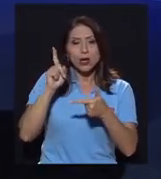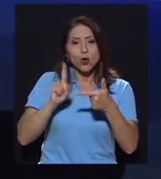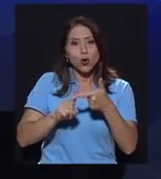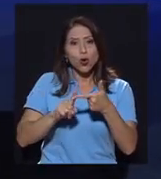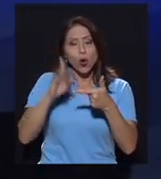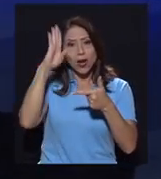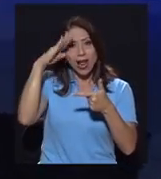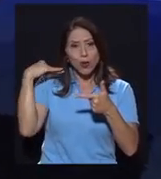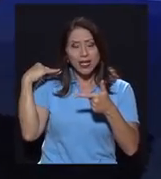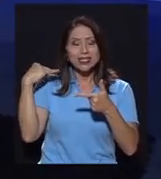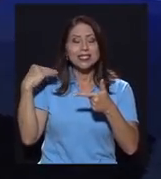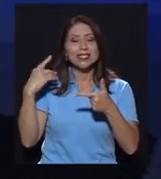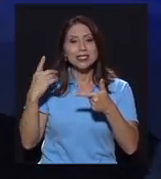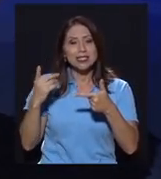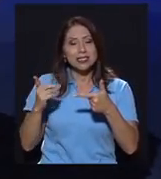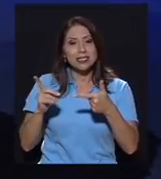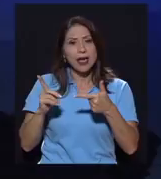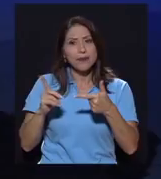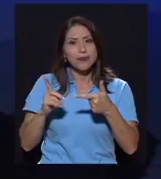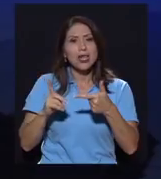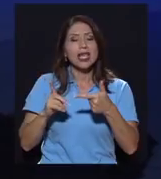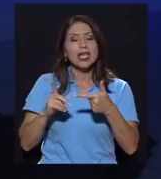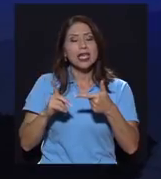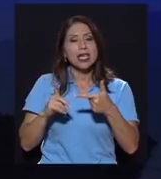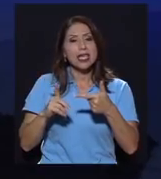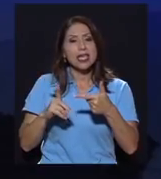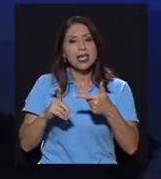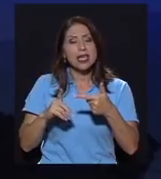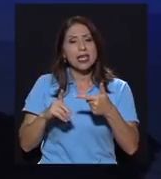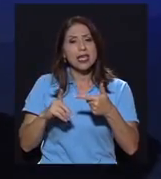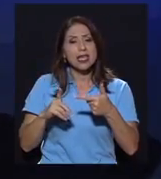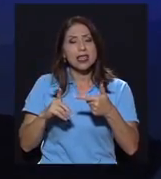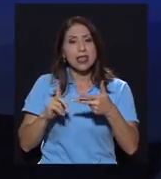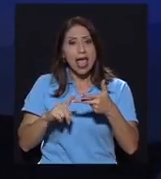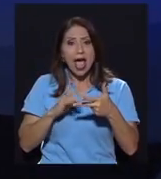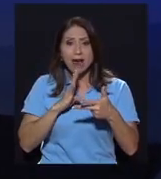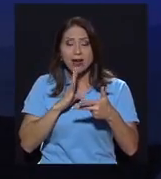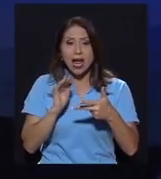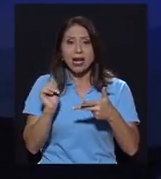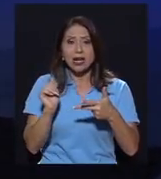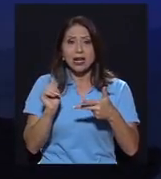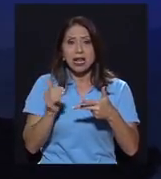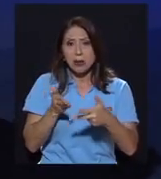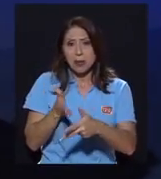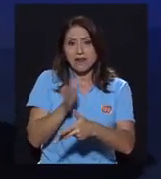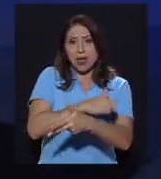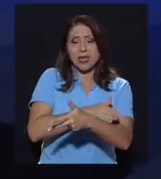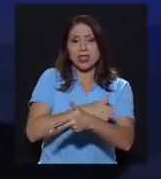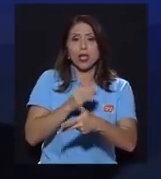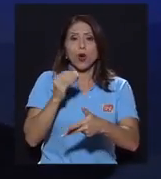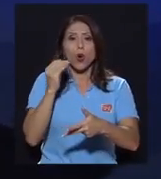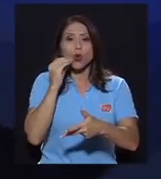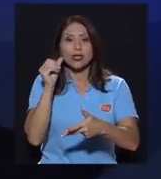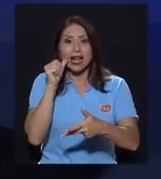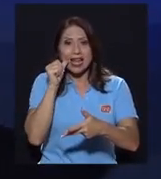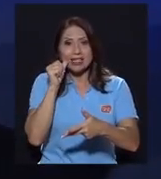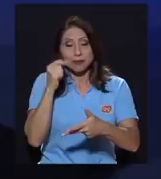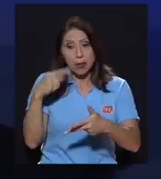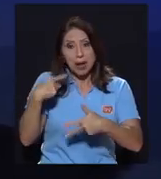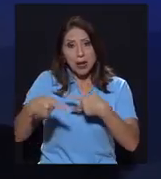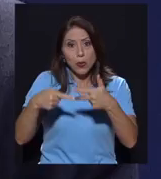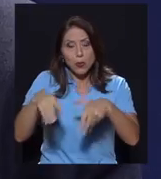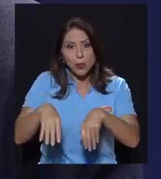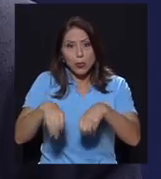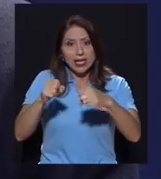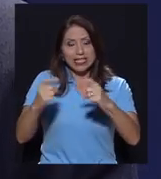doña laura chinchilla y de hablar cuando buscar previamente ayudar a concertar la cita con don oscar